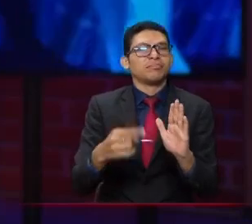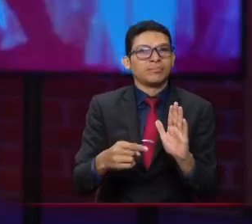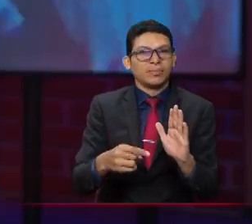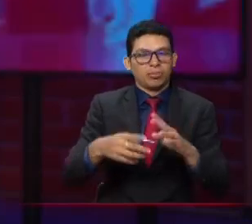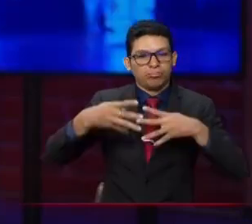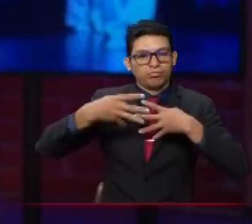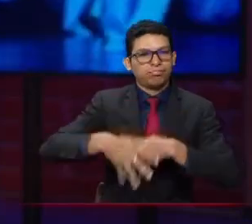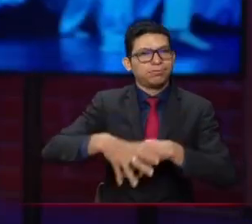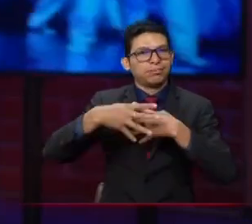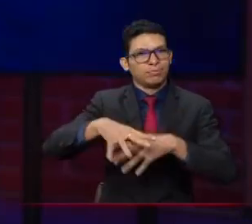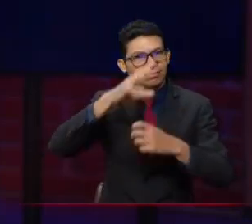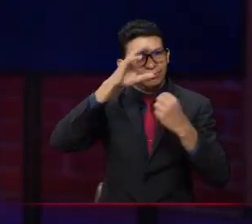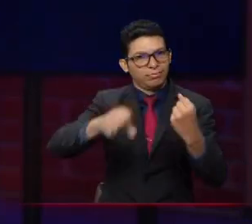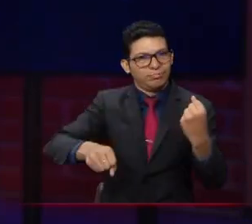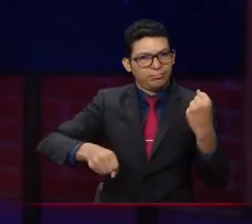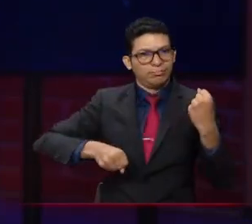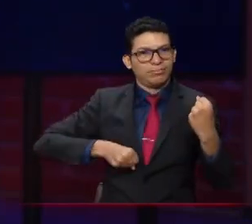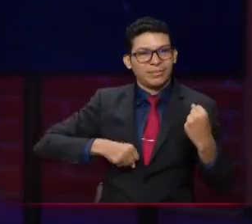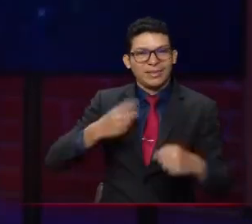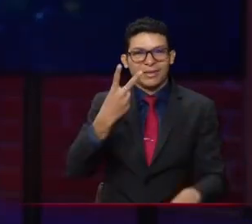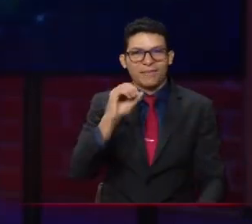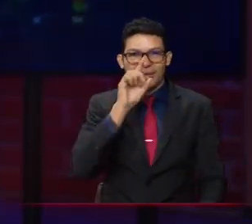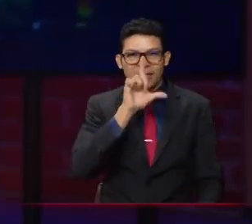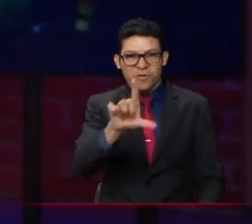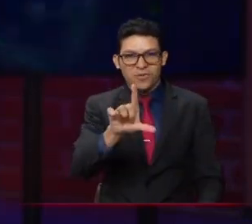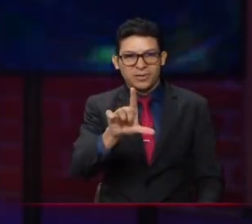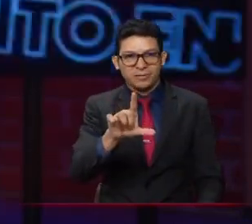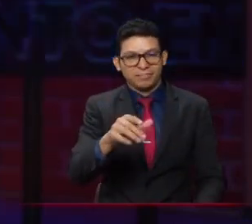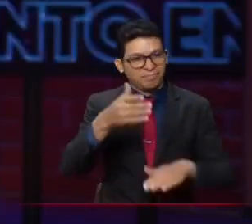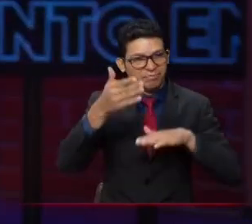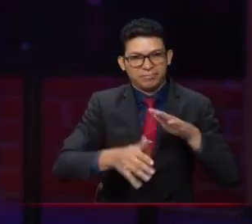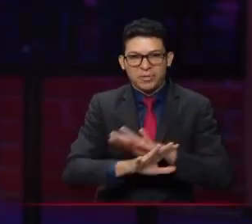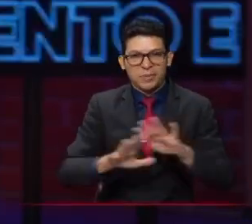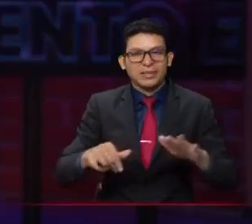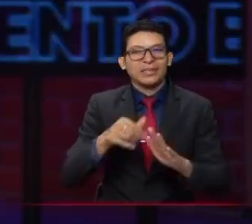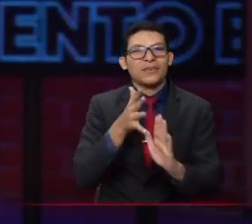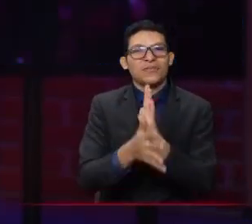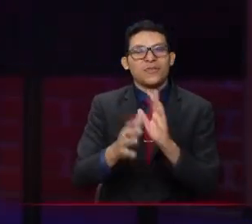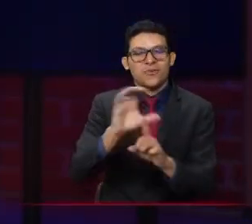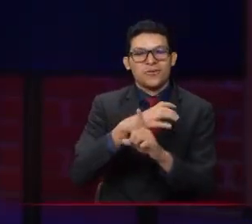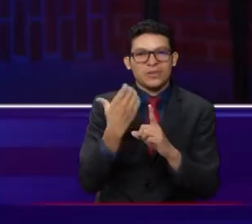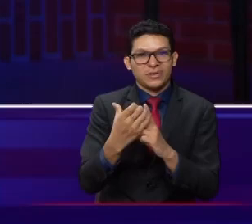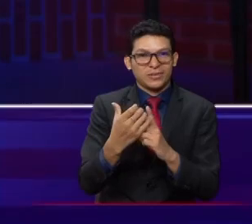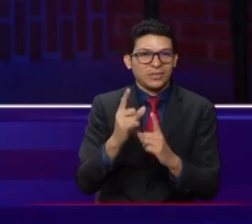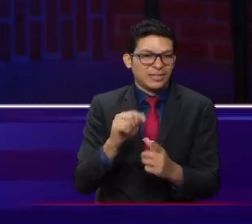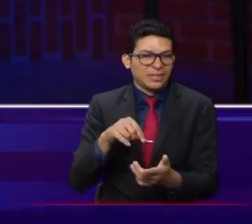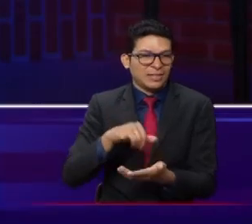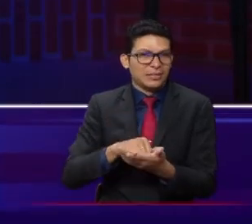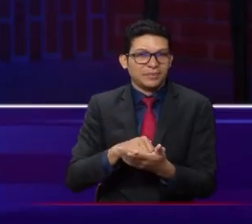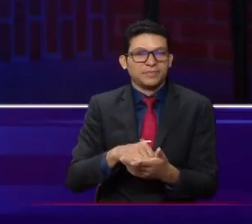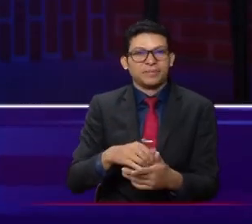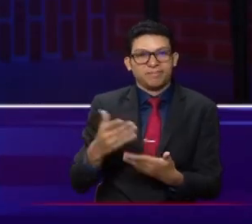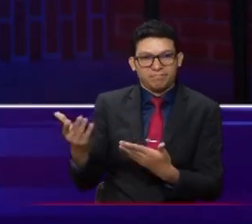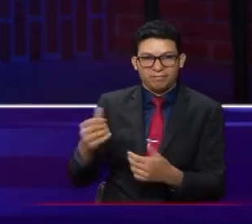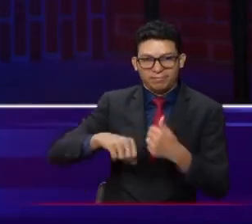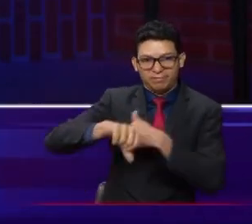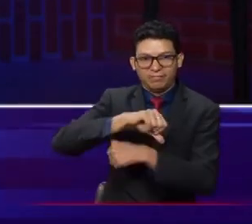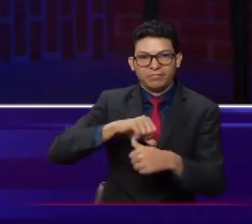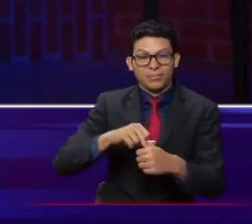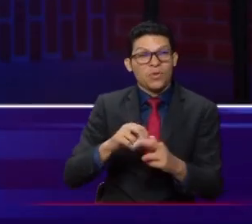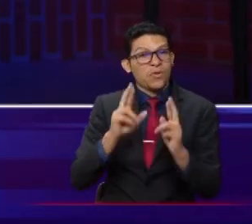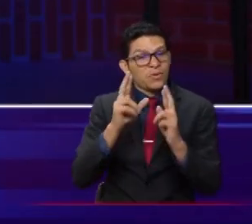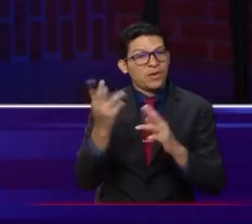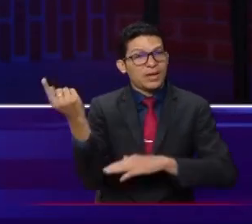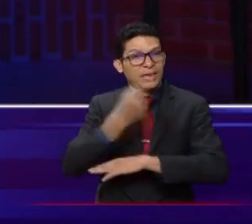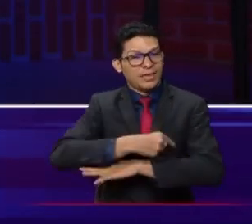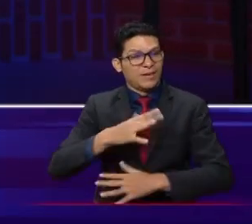desfile militar y de policía del 20 de julio. Hasta aquí la información de la cultura y el entretenimiento. Gigi, regreso con usted deseándole un